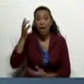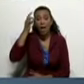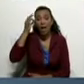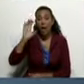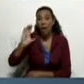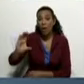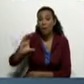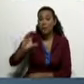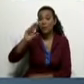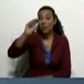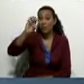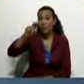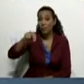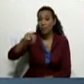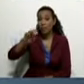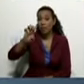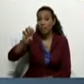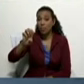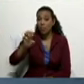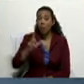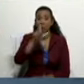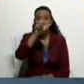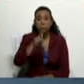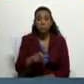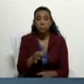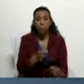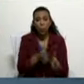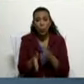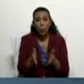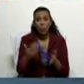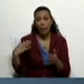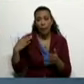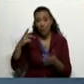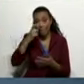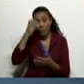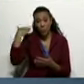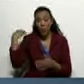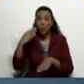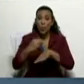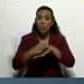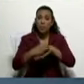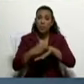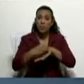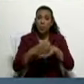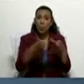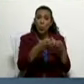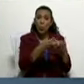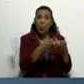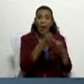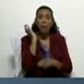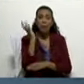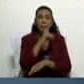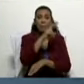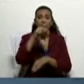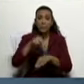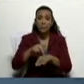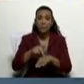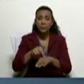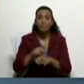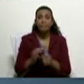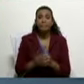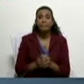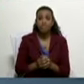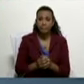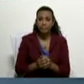Nacional Electoral se expresó en estos días por la solicitud que hizo la Asamblea